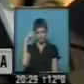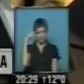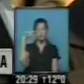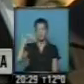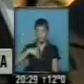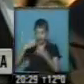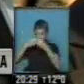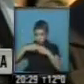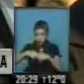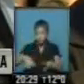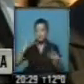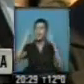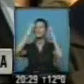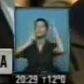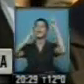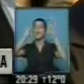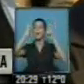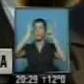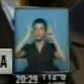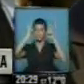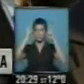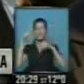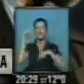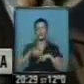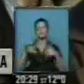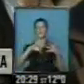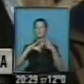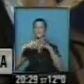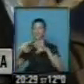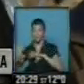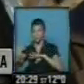nacimos y soñamos con llevar esta forma de relación, esta